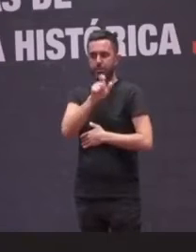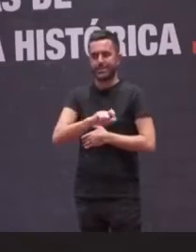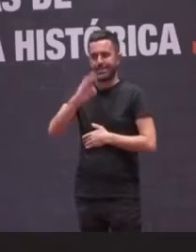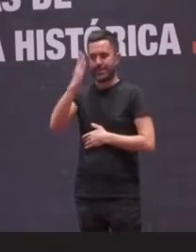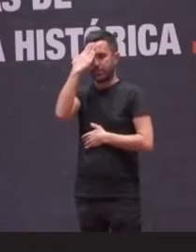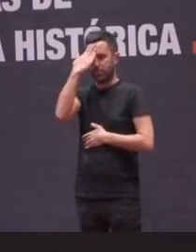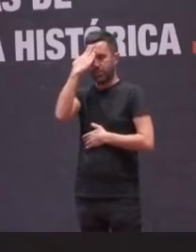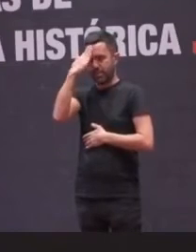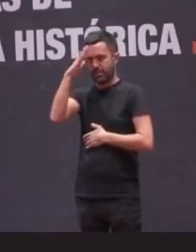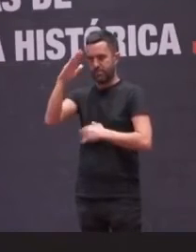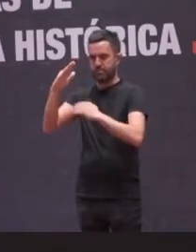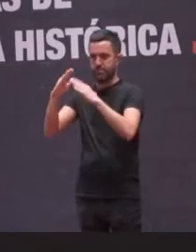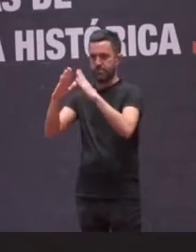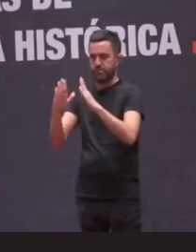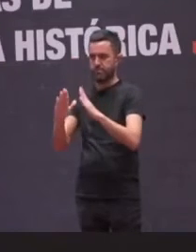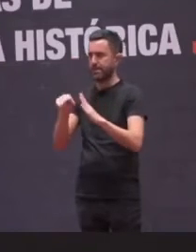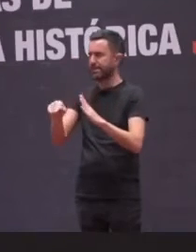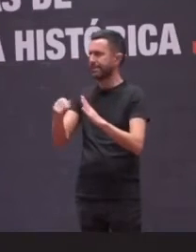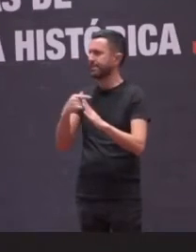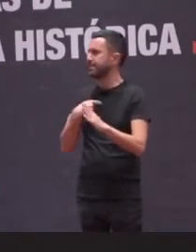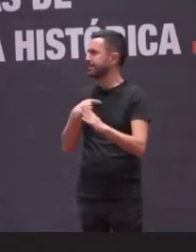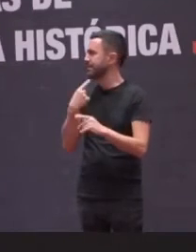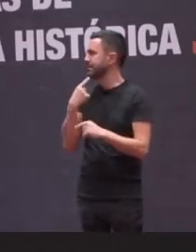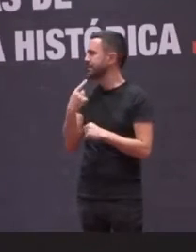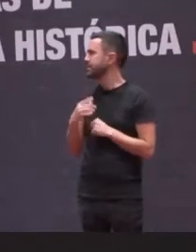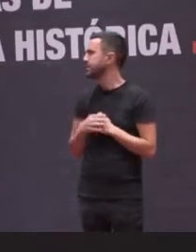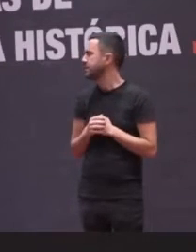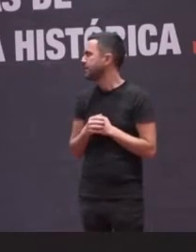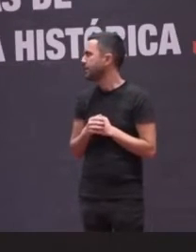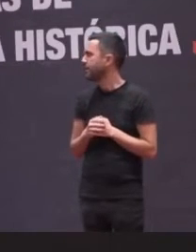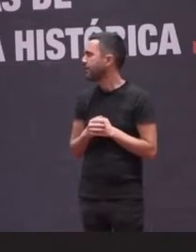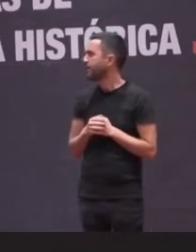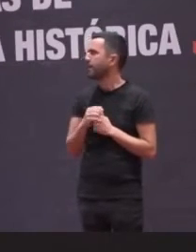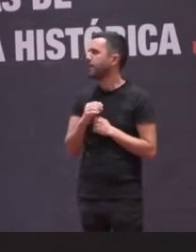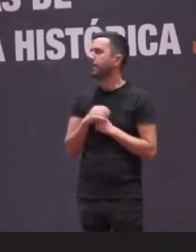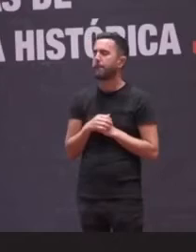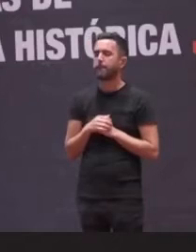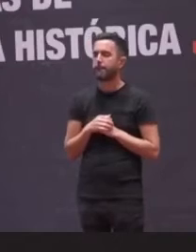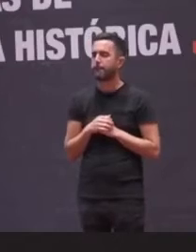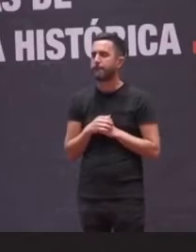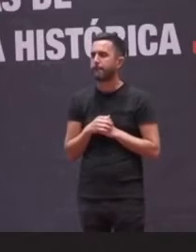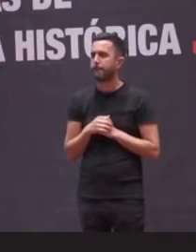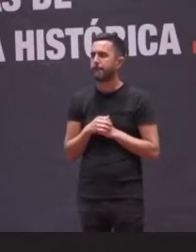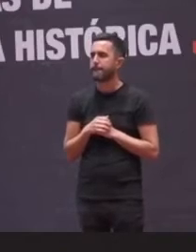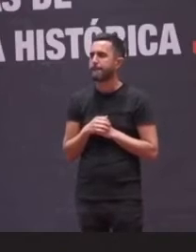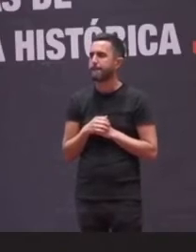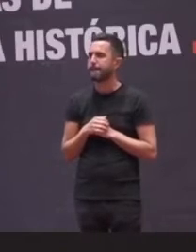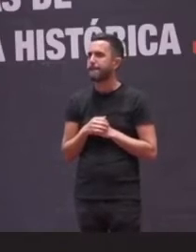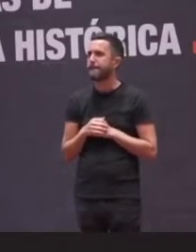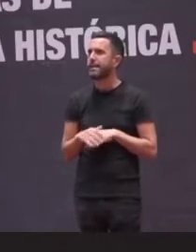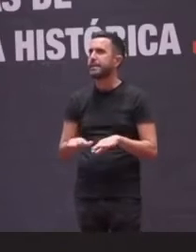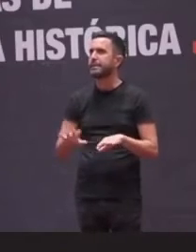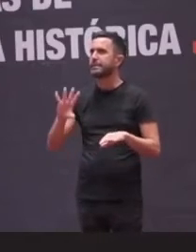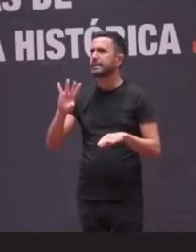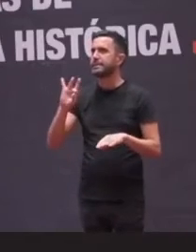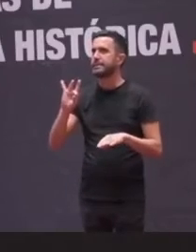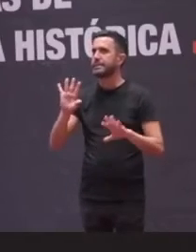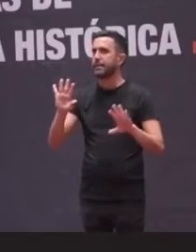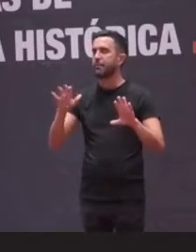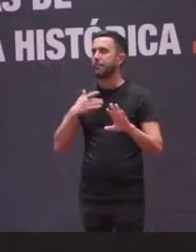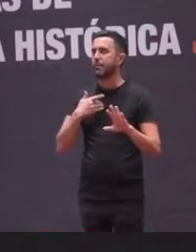esa presunción? Se chama presunción iuris tantum. As iuris es de iuris non se poden desmontar, sí. Pero desmontar unha